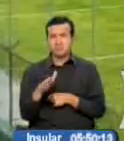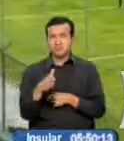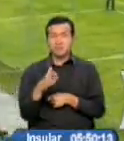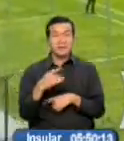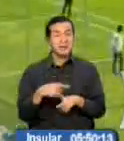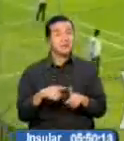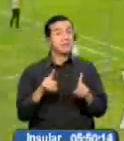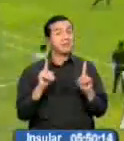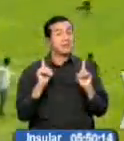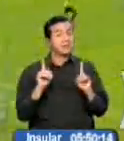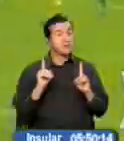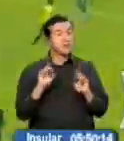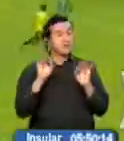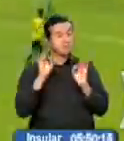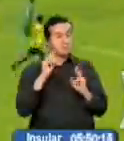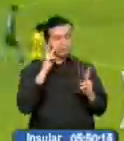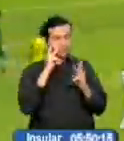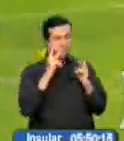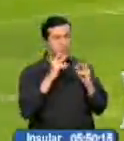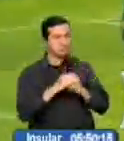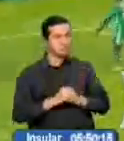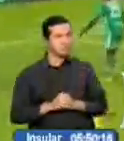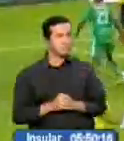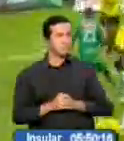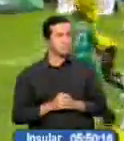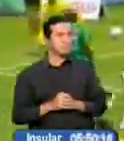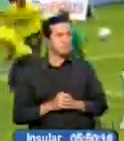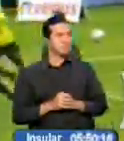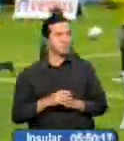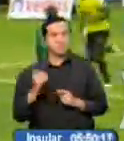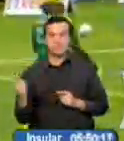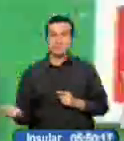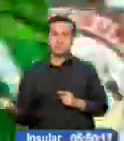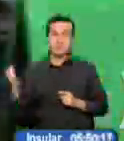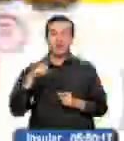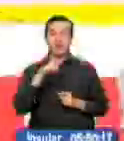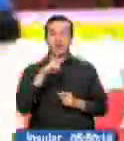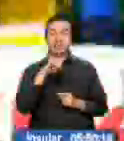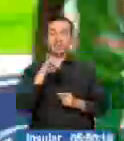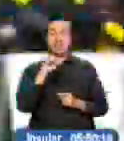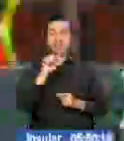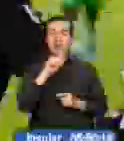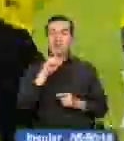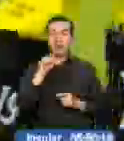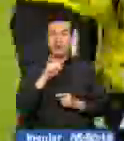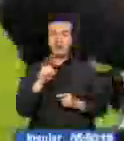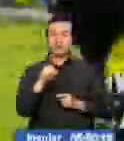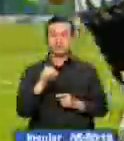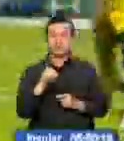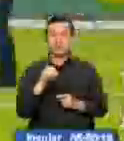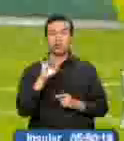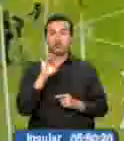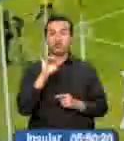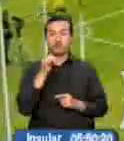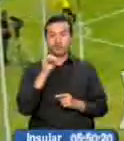pero llegaría a esta acción el tiro de esquina de Damián Díaz y el cabezazo con dificultad del uruguayo Jonathan Alves. Acá todavía algunos compañeros lo